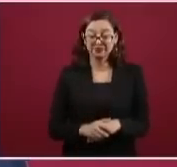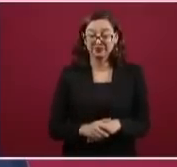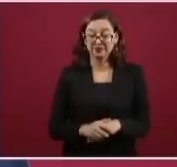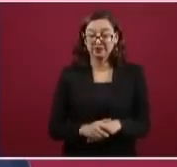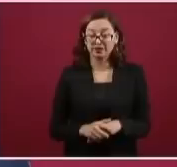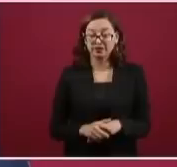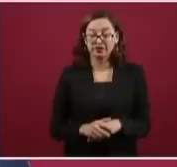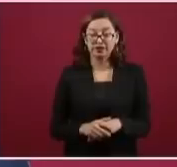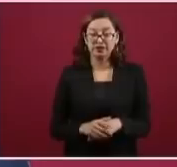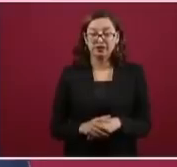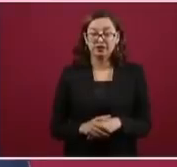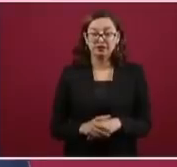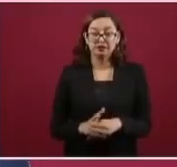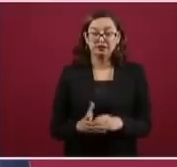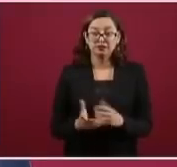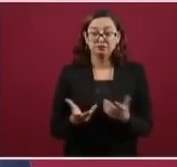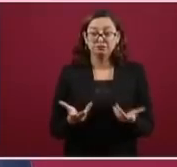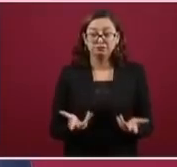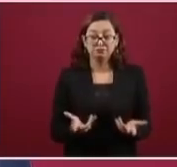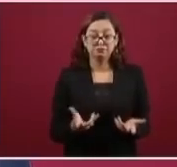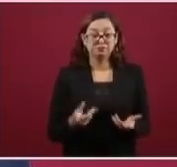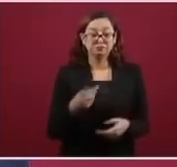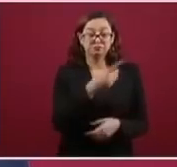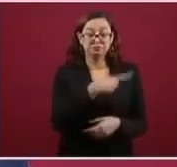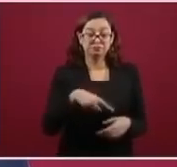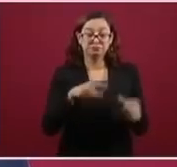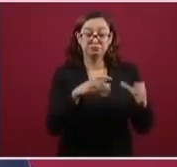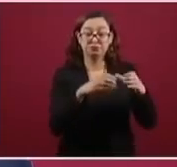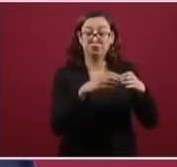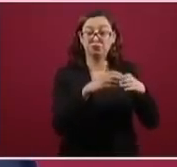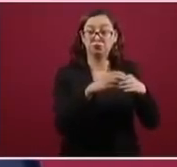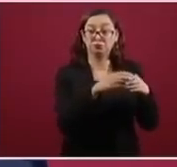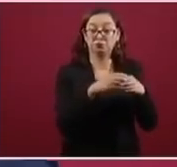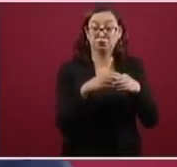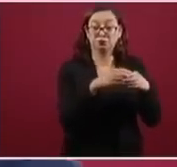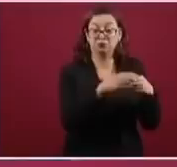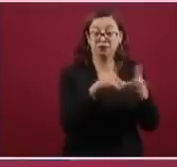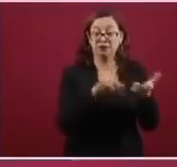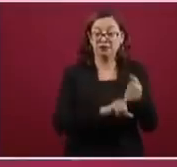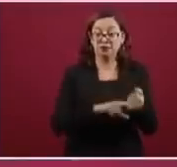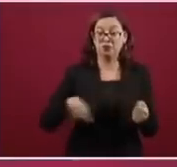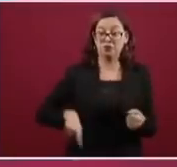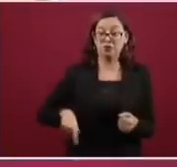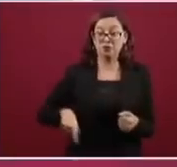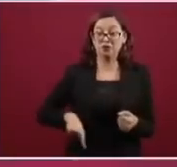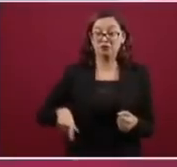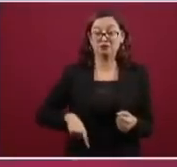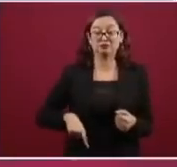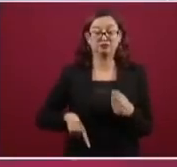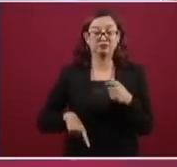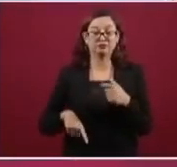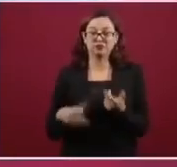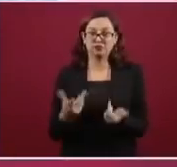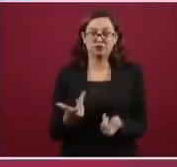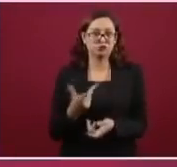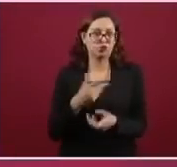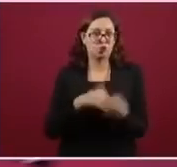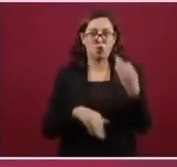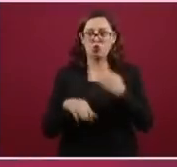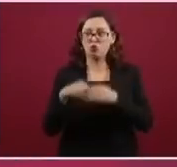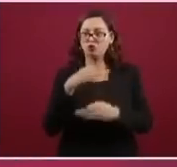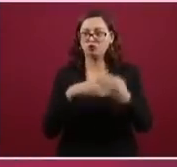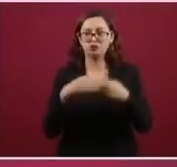este tienen esa influencia y está en el gobierno porque estaban metidos aquí